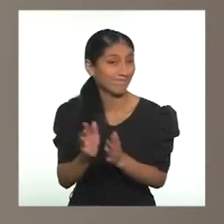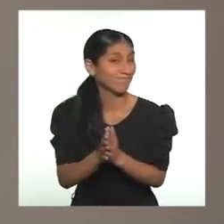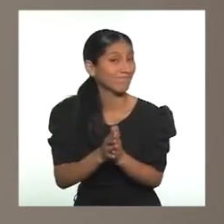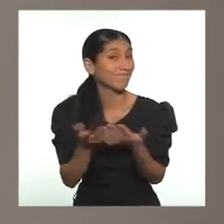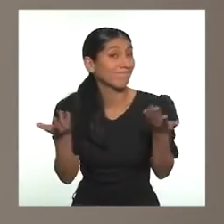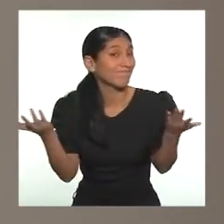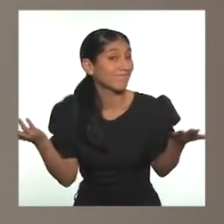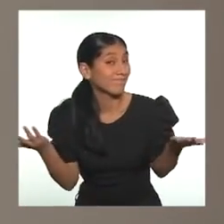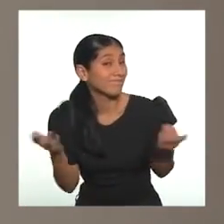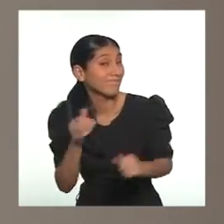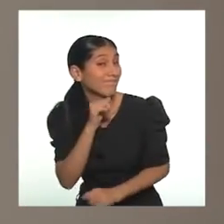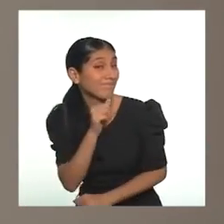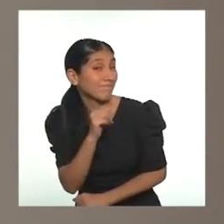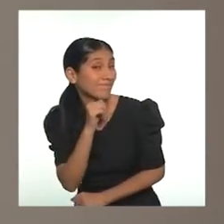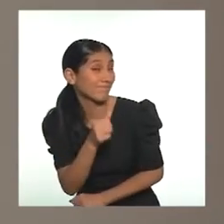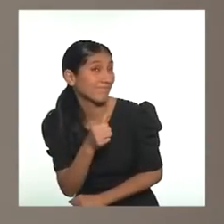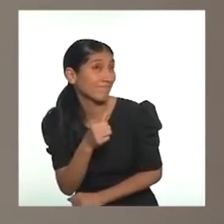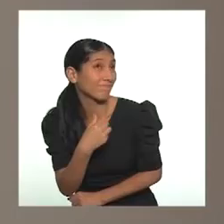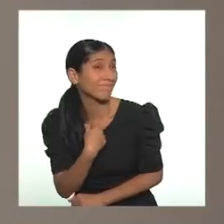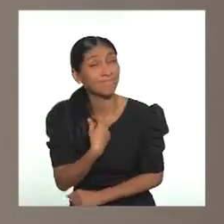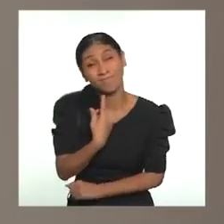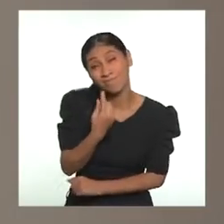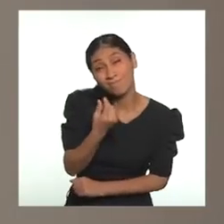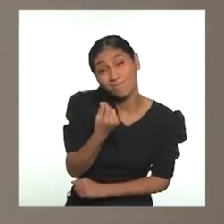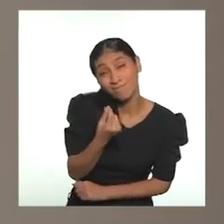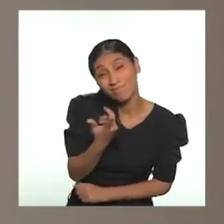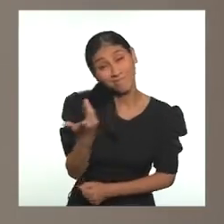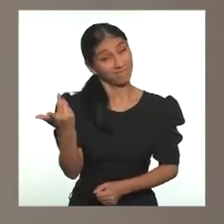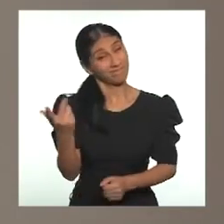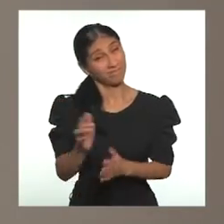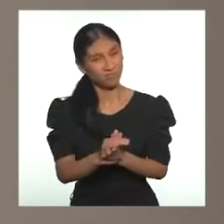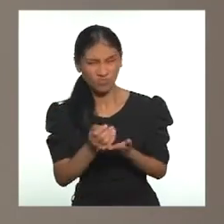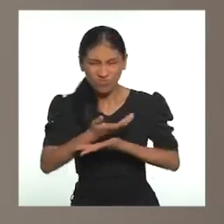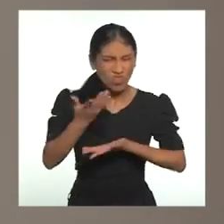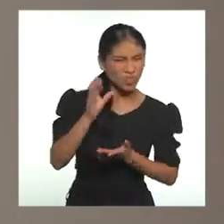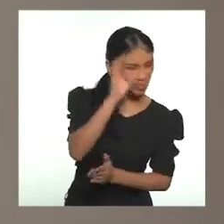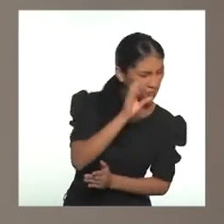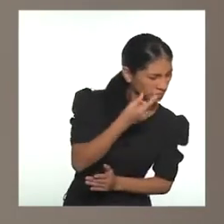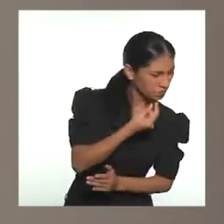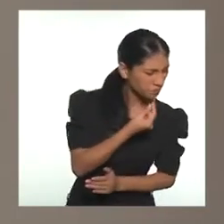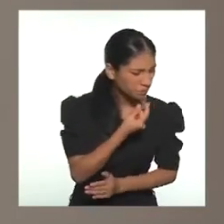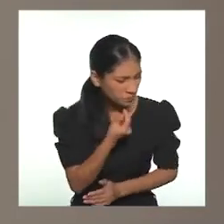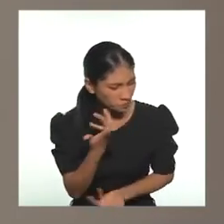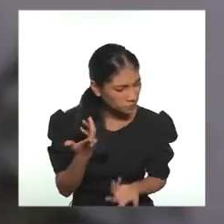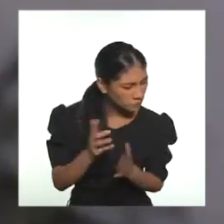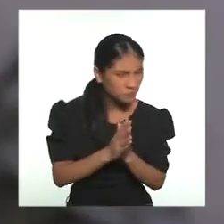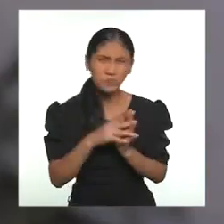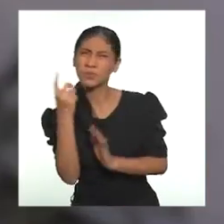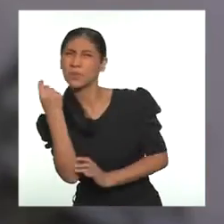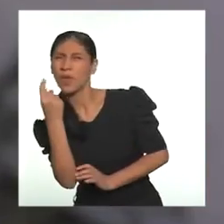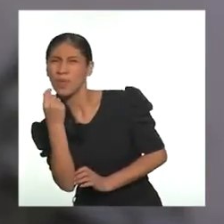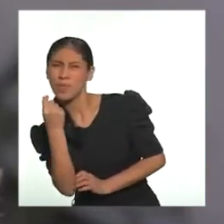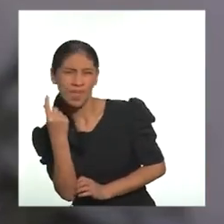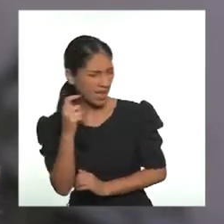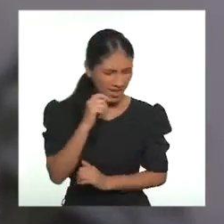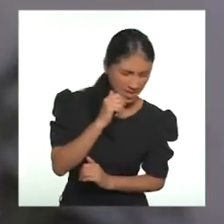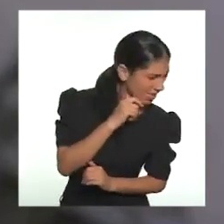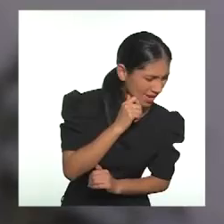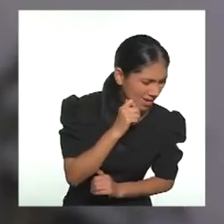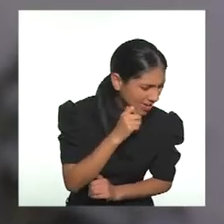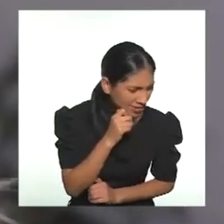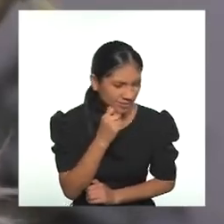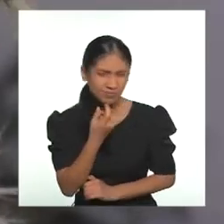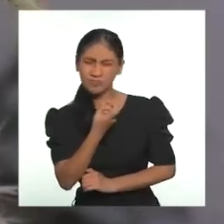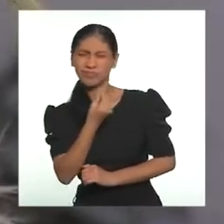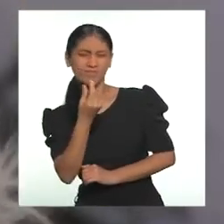no, no. Solo que me falta una moneda. ¿Dónde habrá una? ¡Moneda!